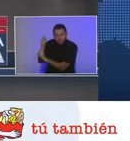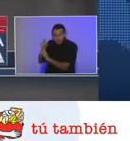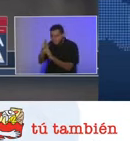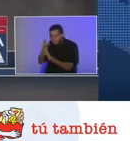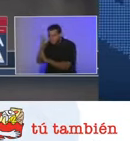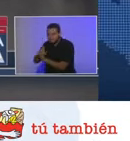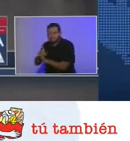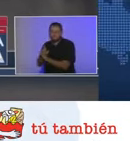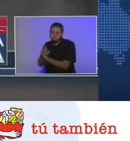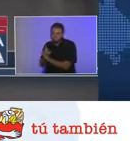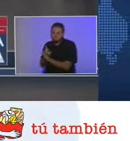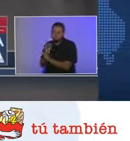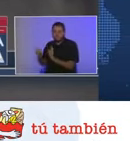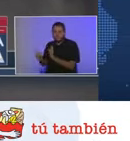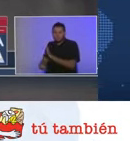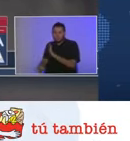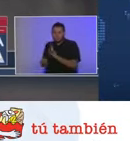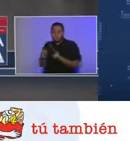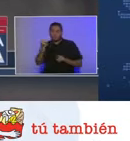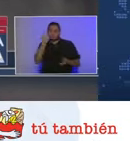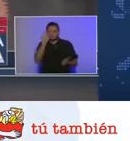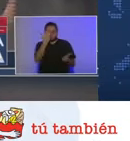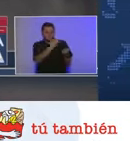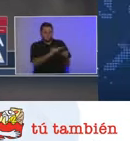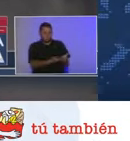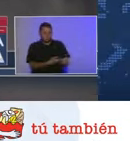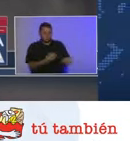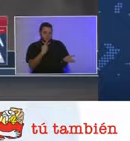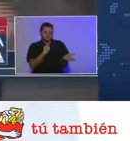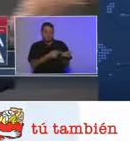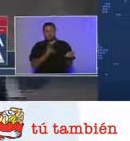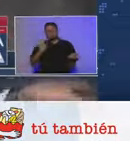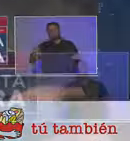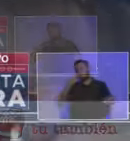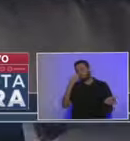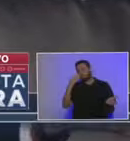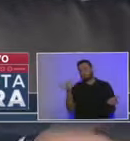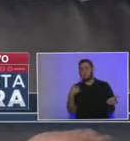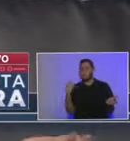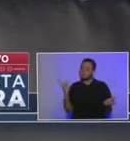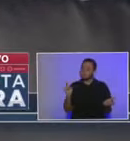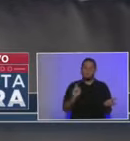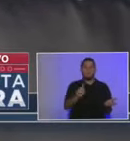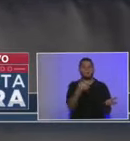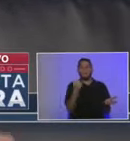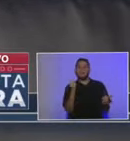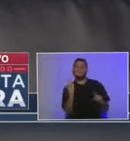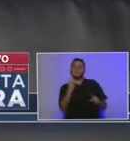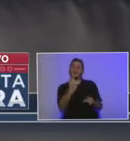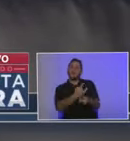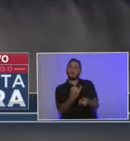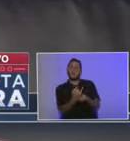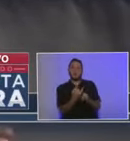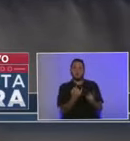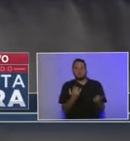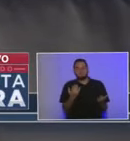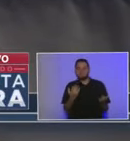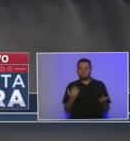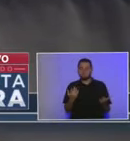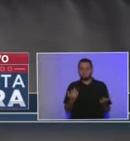delito. Pero si la prueba establece que él no estaba pendiente a las peleas, que nunca se fijó, que estaba en la barra, pues el mero hecho de una